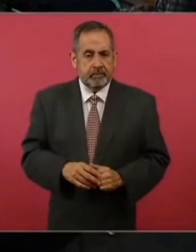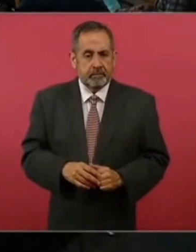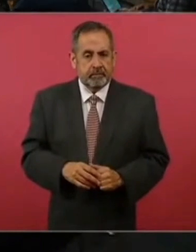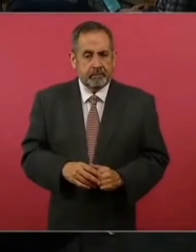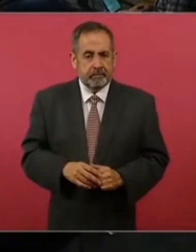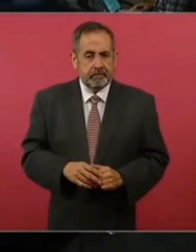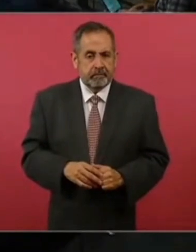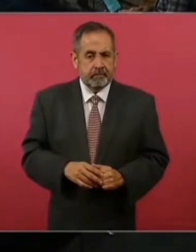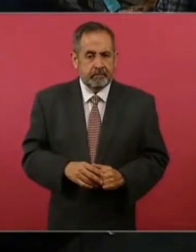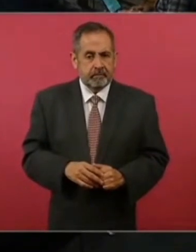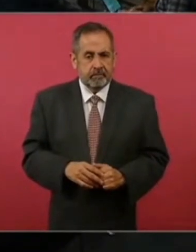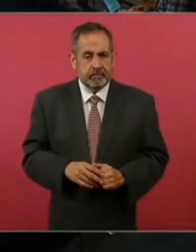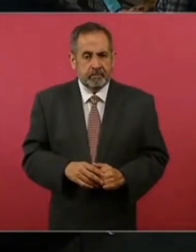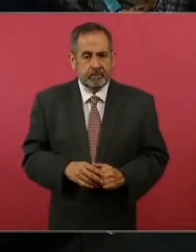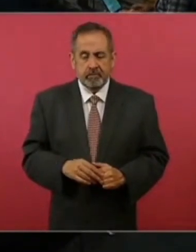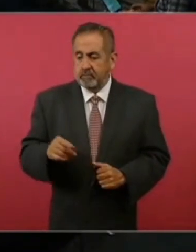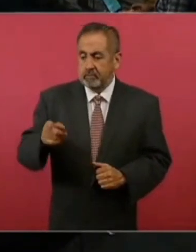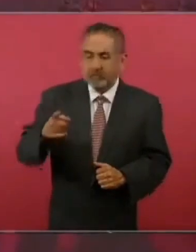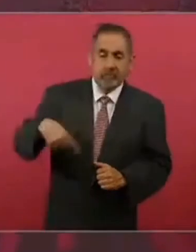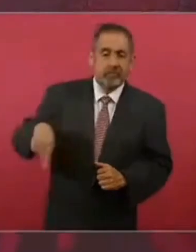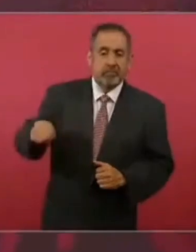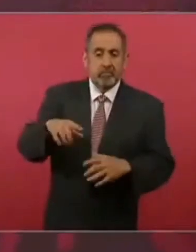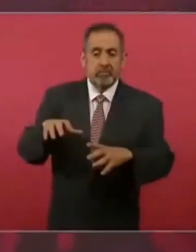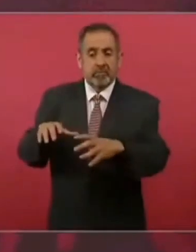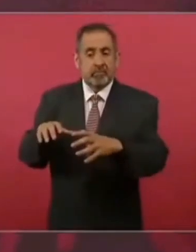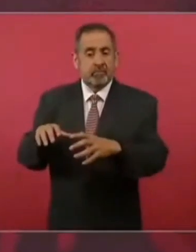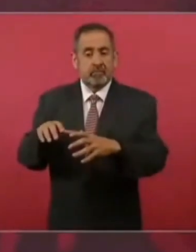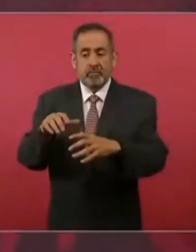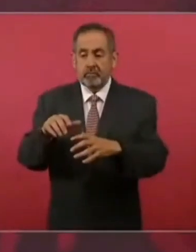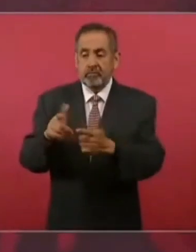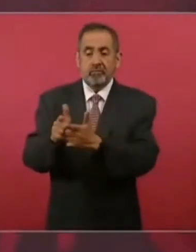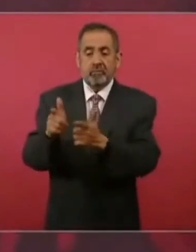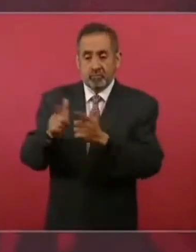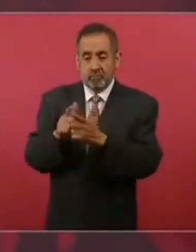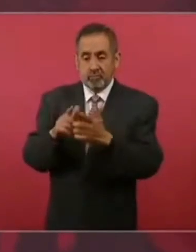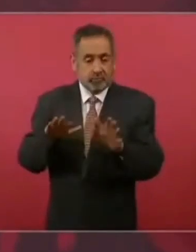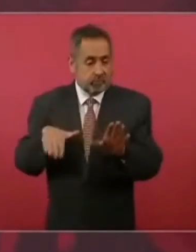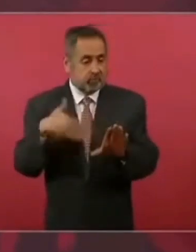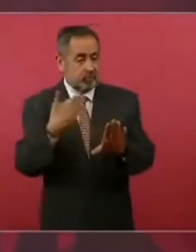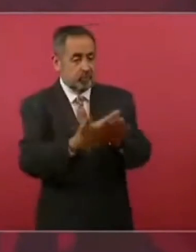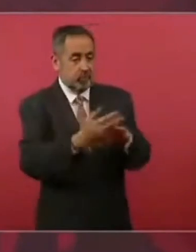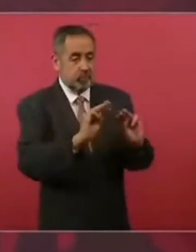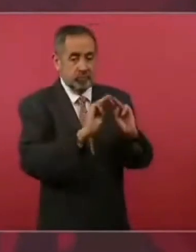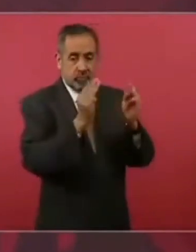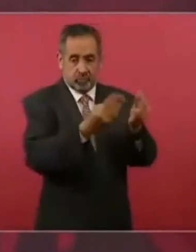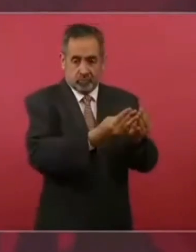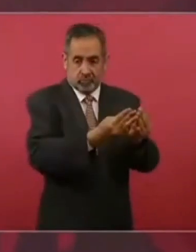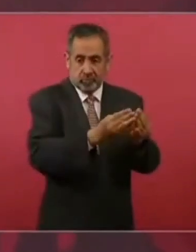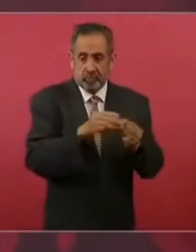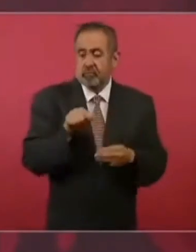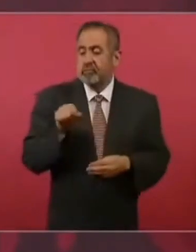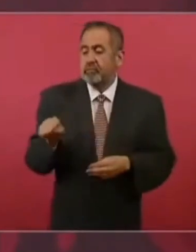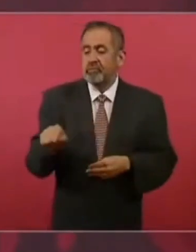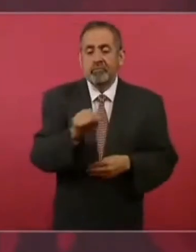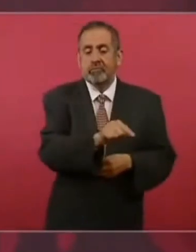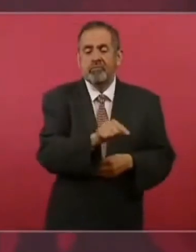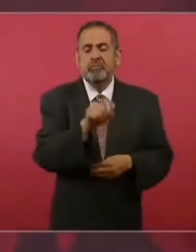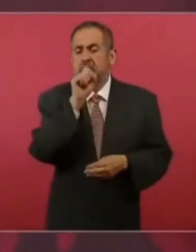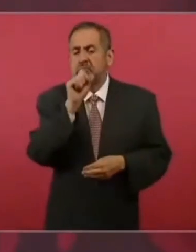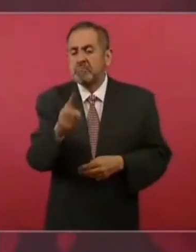declaraban de que las autodefensas tenían también vínculos con grupos